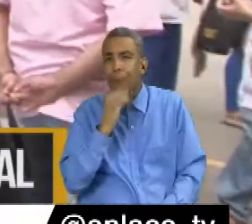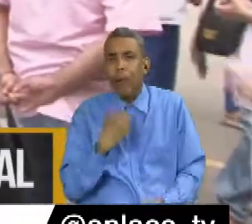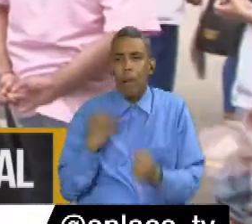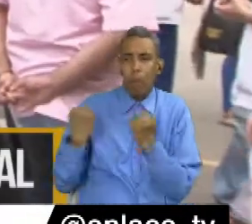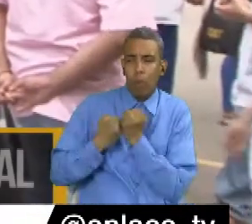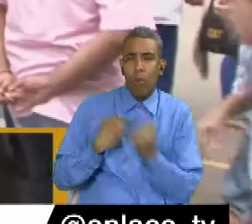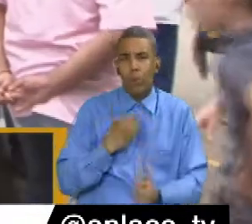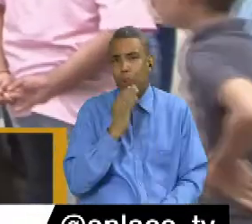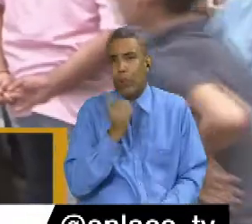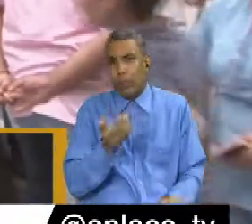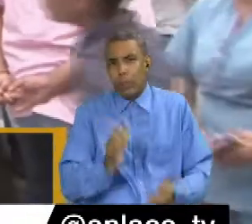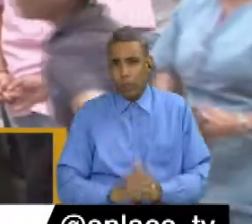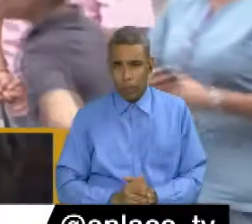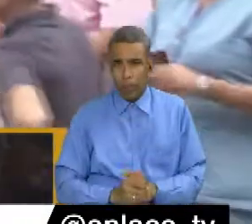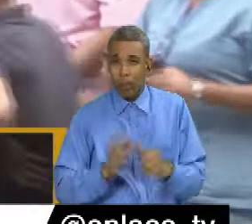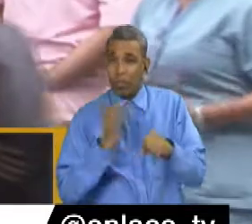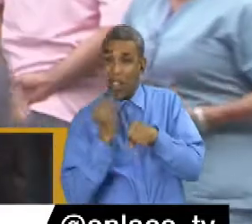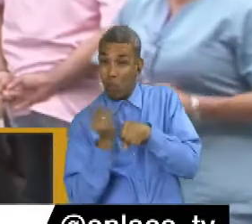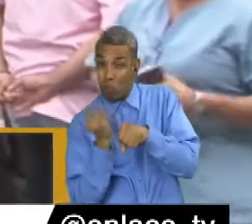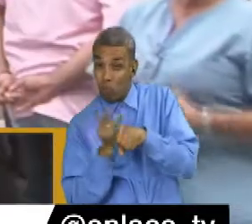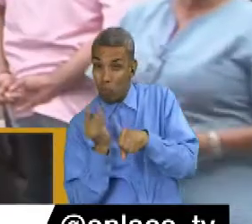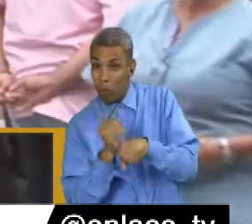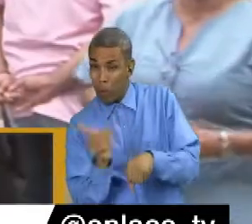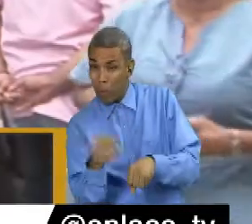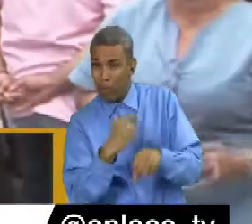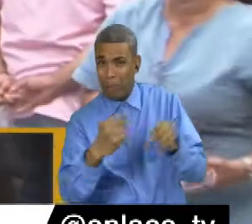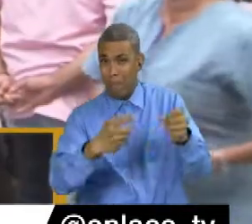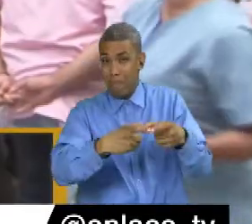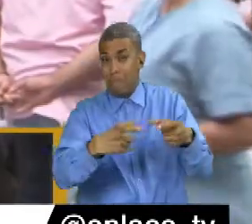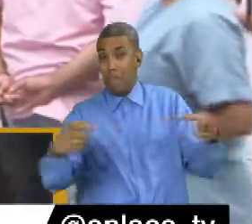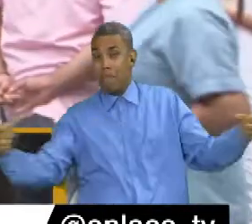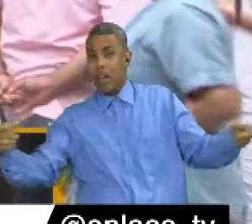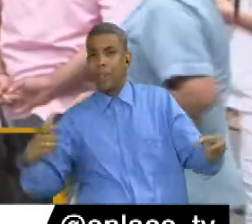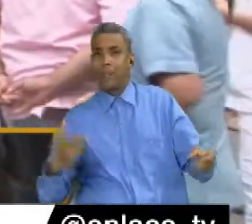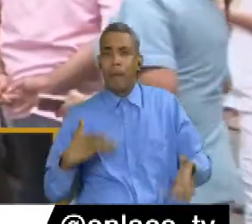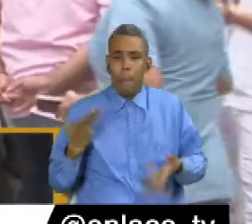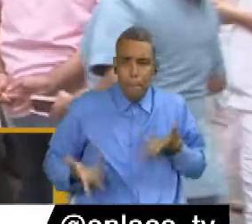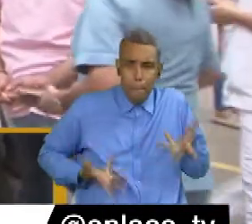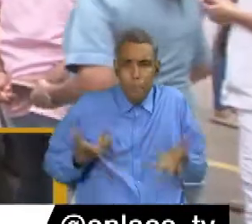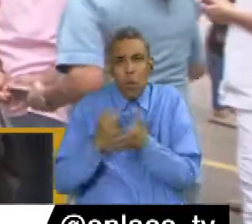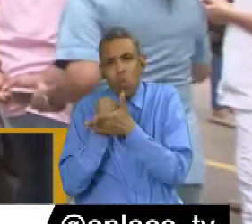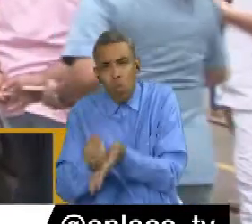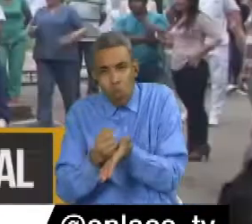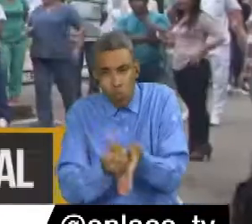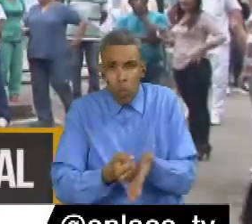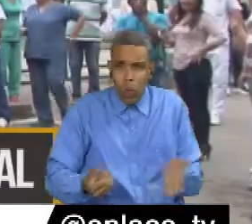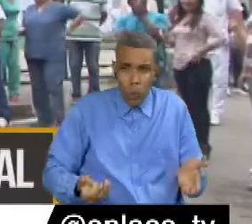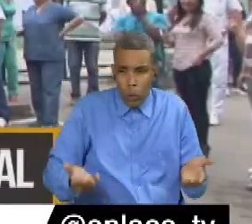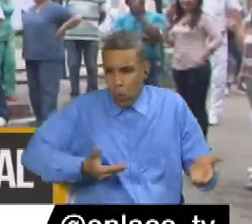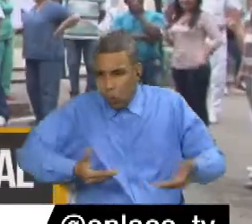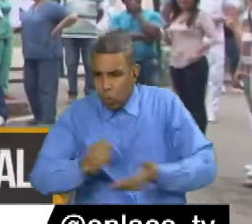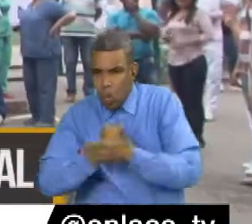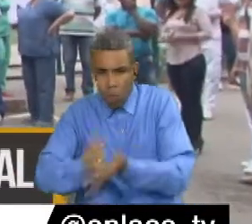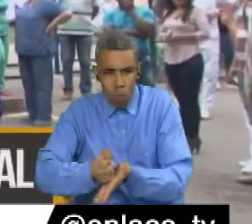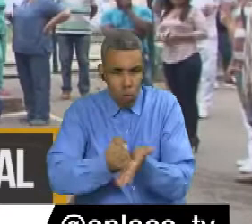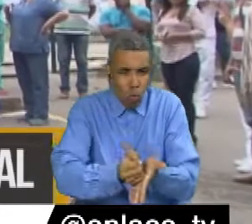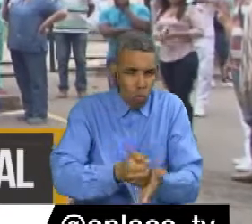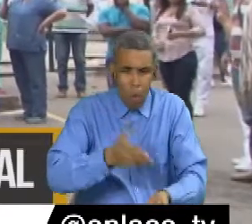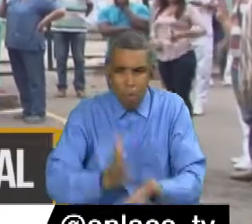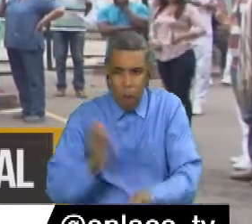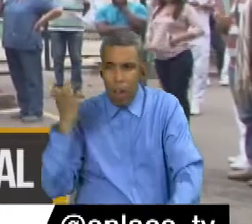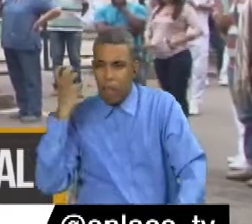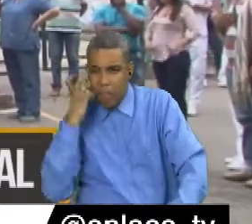atender a todos los usuarios con calidad, como ellos se merecen, porque no tenemos los recursos suficientes para atenderlos. No